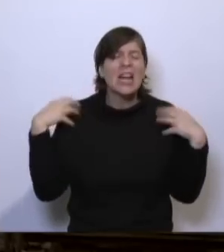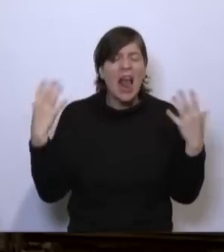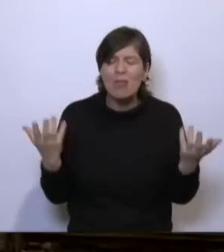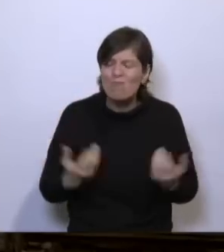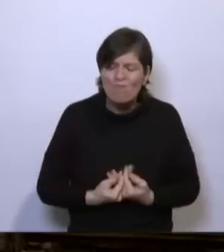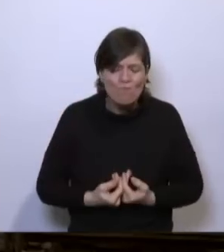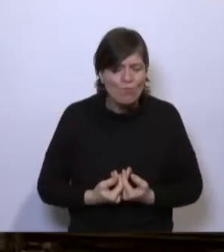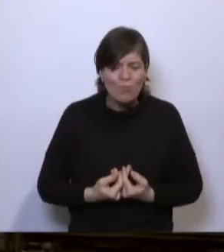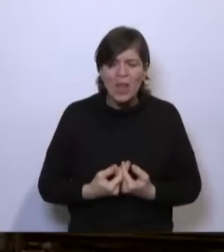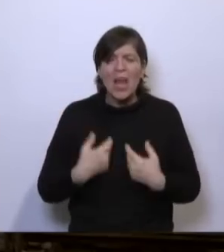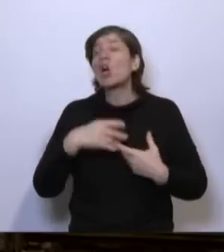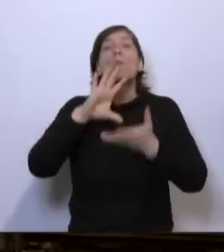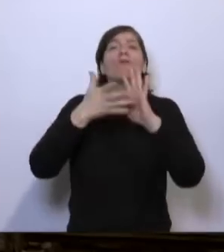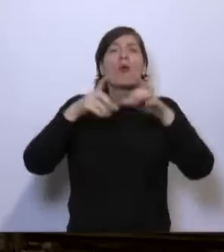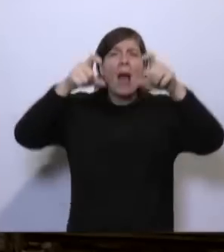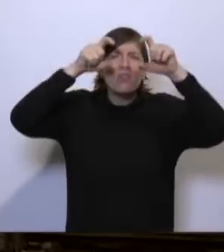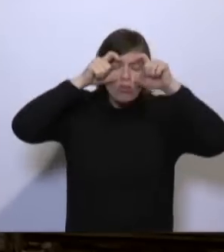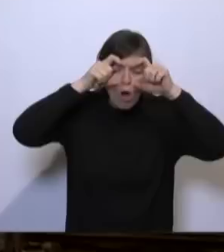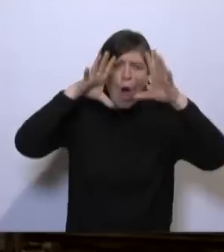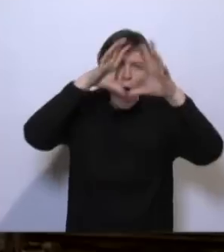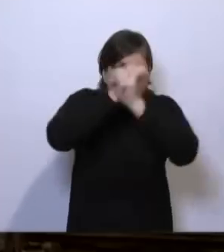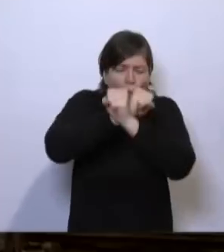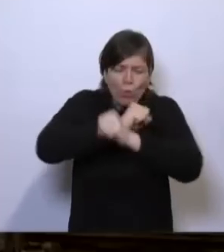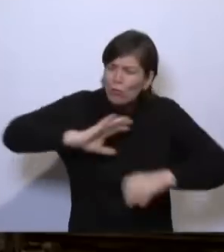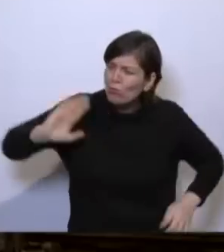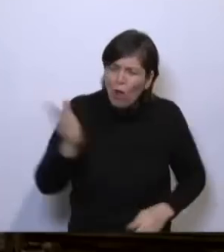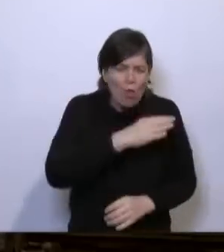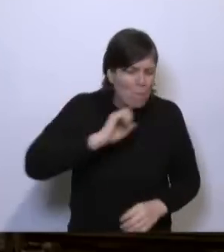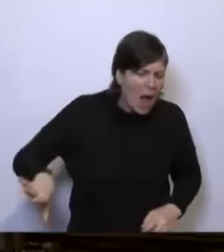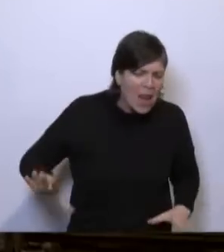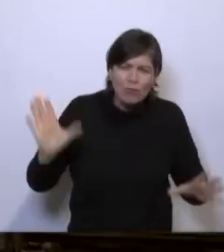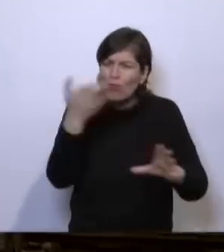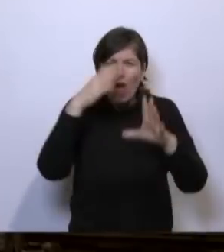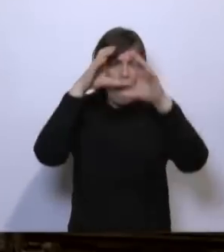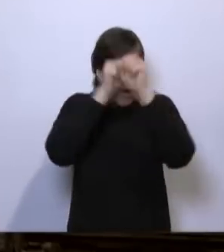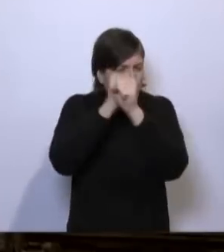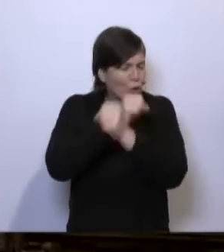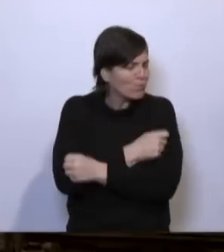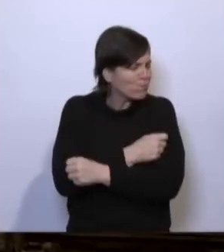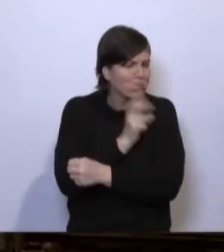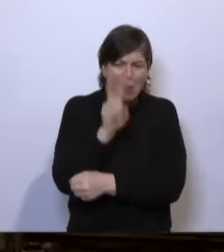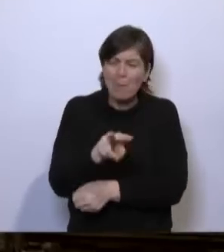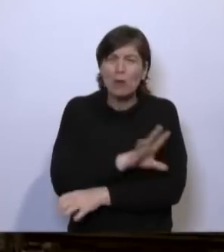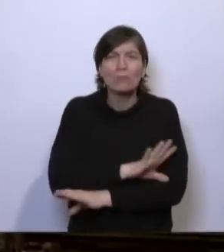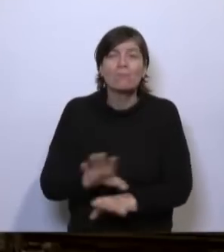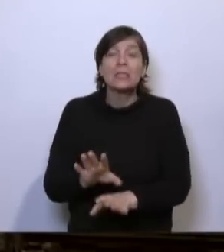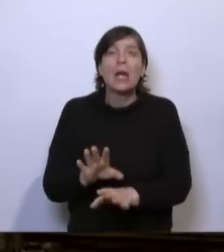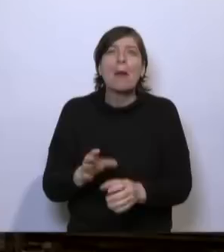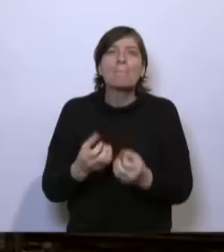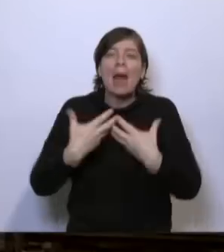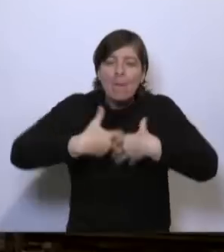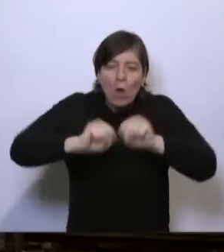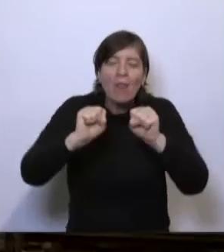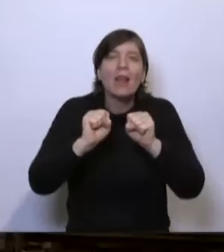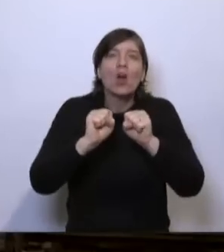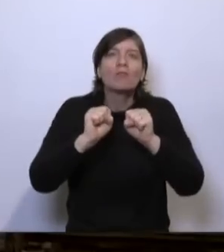Es como ponernos anteojos oscuros y entonces vemos todo mal, todo oscuro. Y entonces, para poder